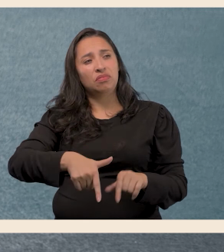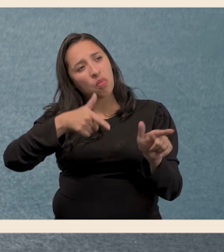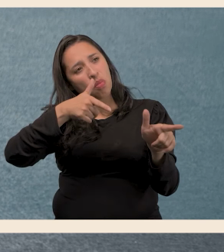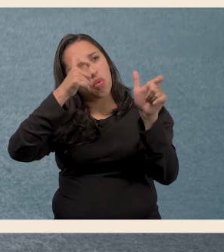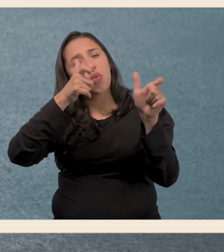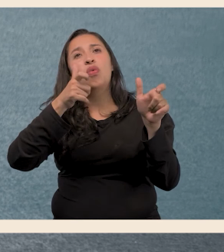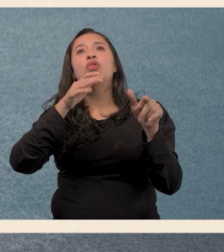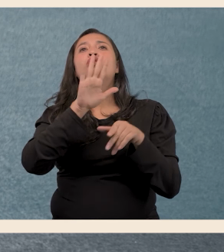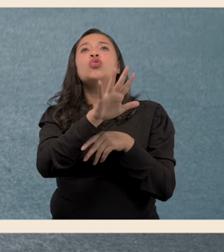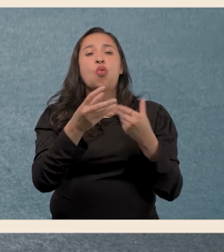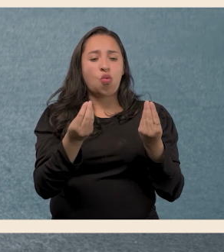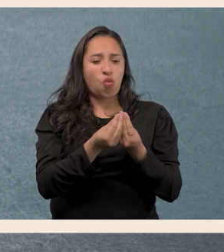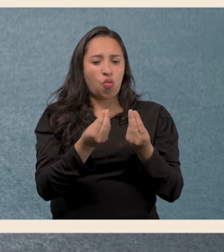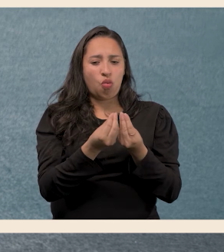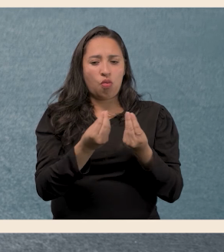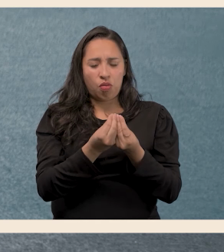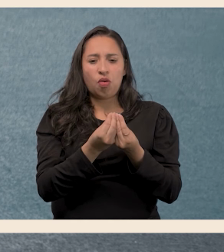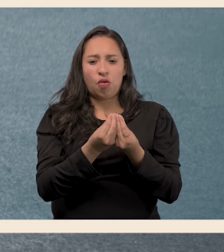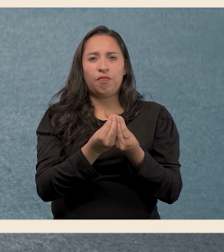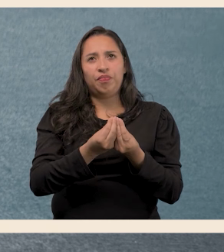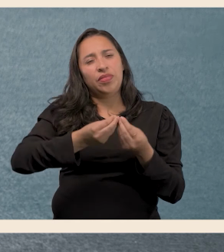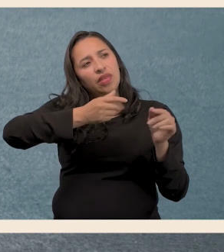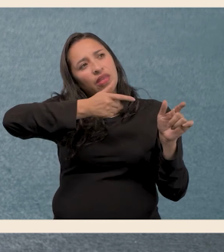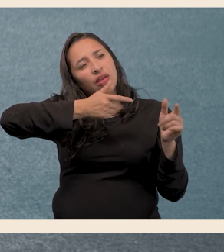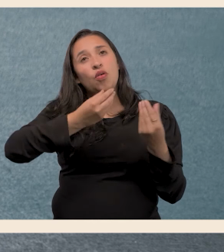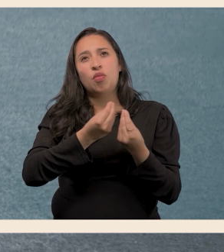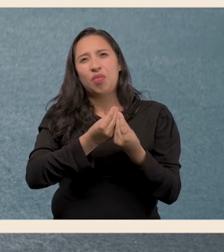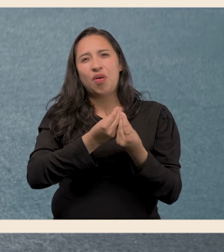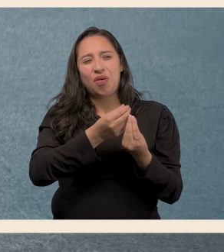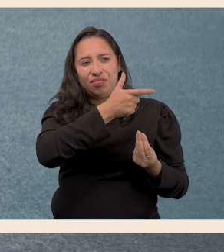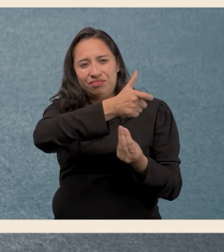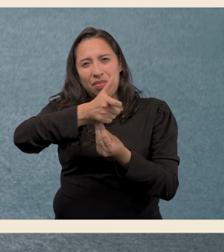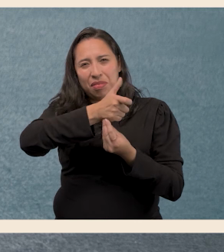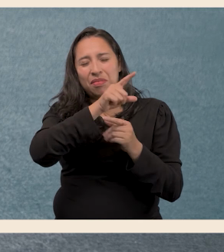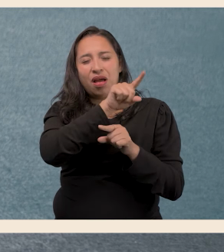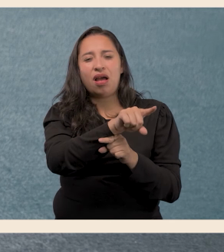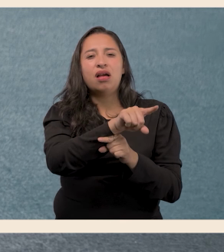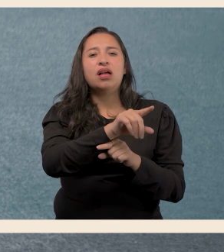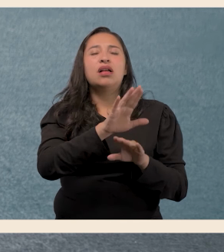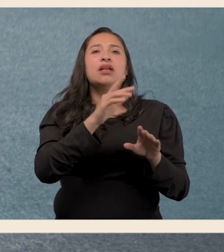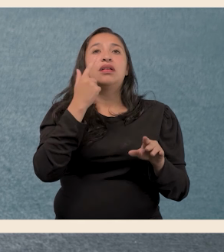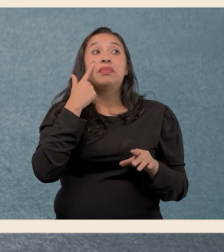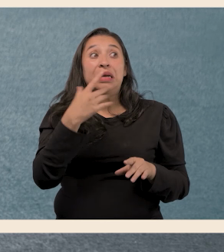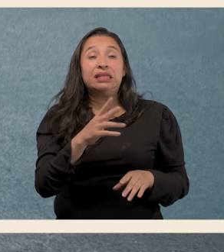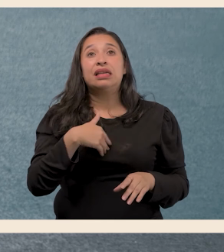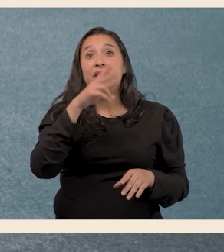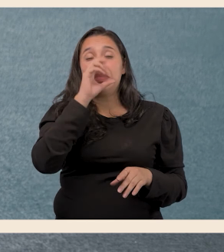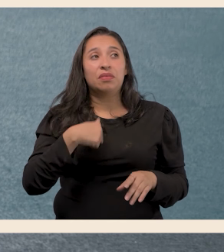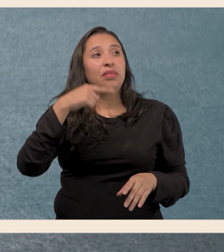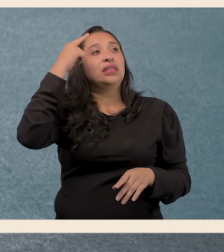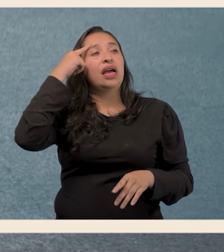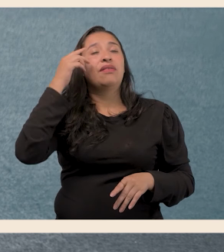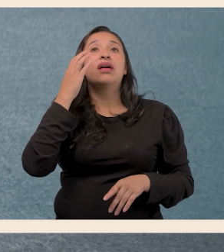dado de baja por miembros de las Fuerzas Armadas porque lo tildaban en una parte que era un